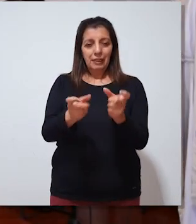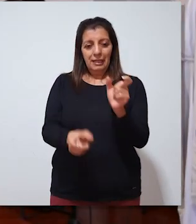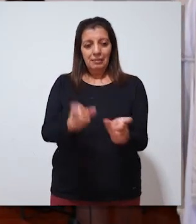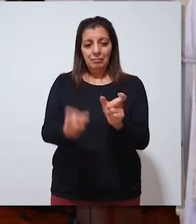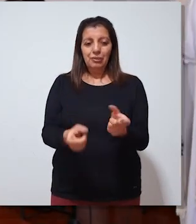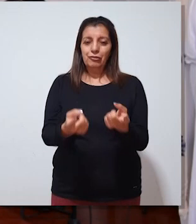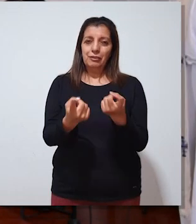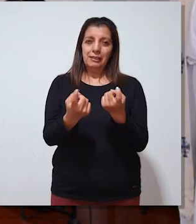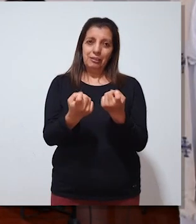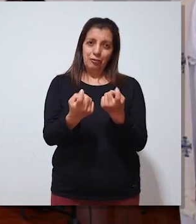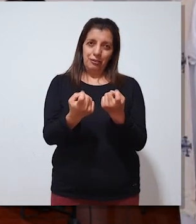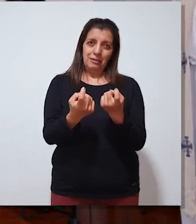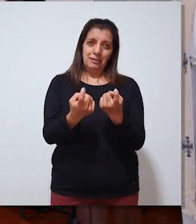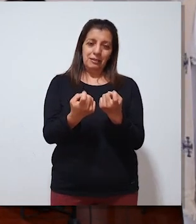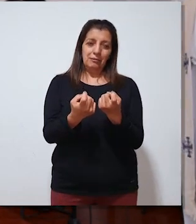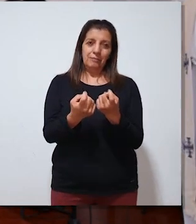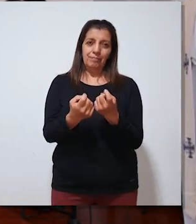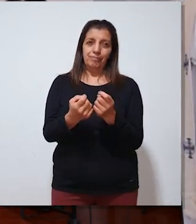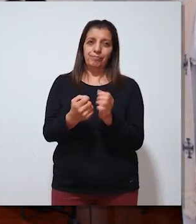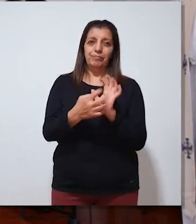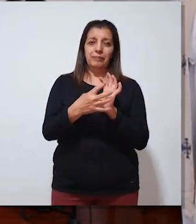Con María te lo pedimos,